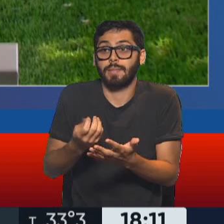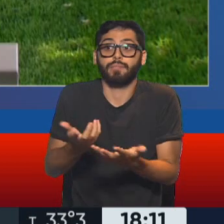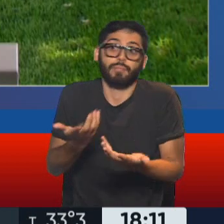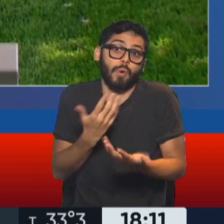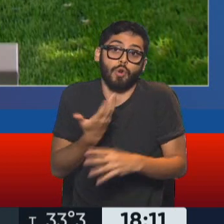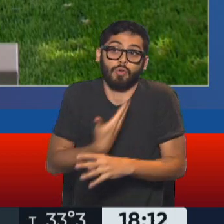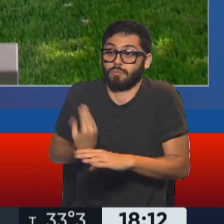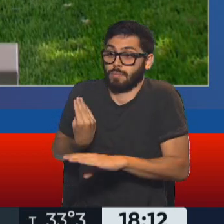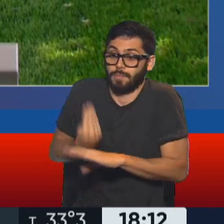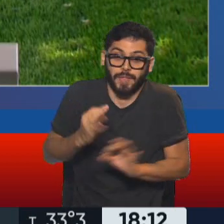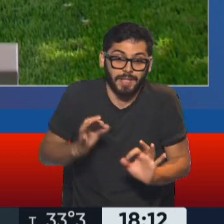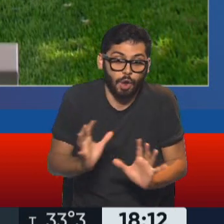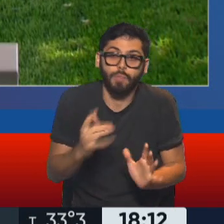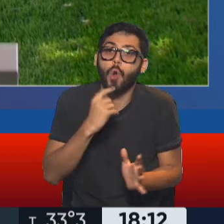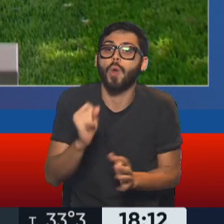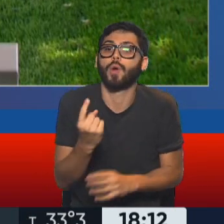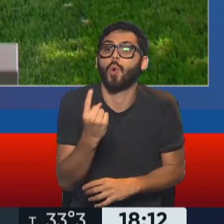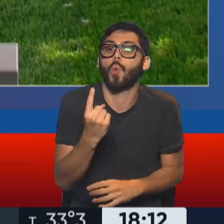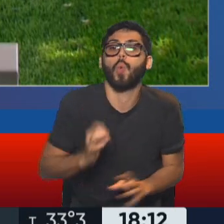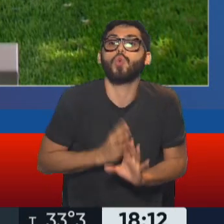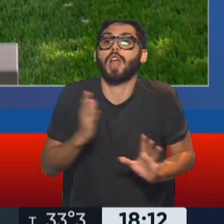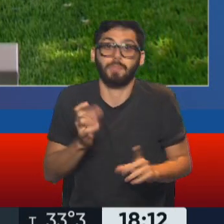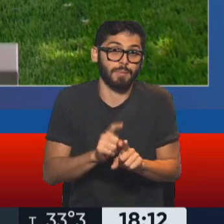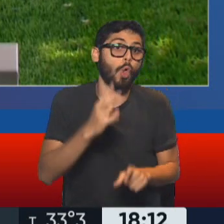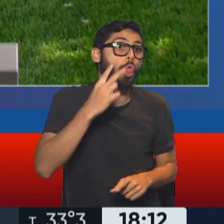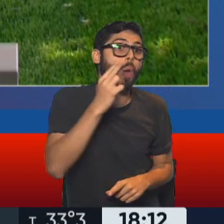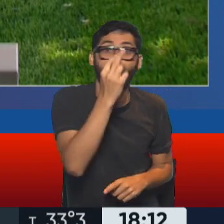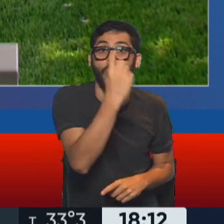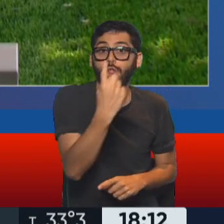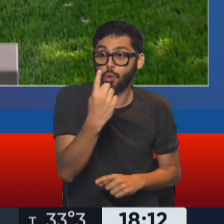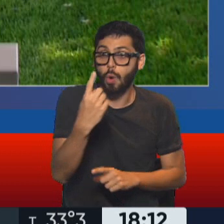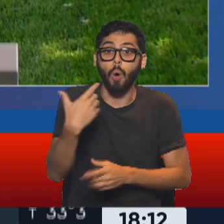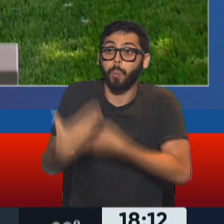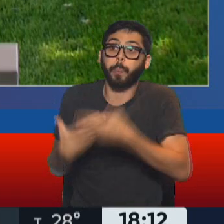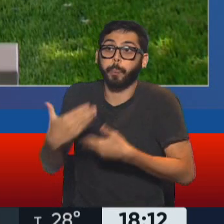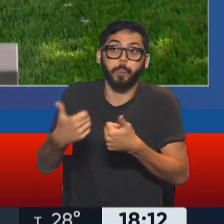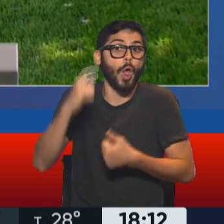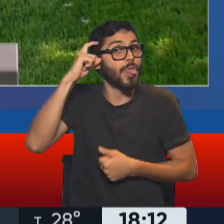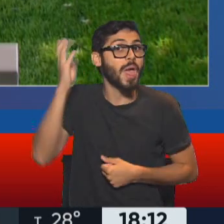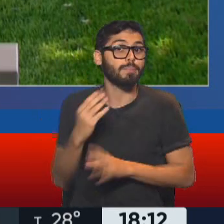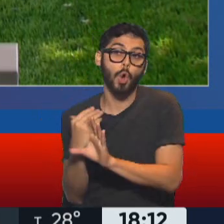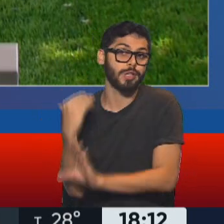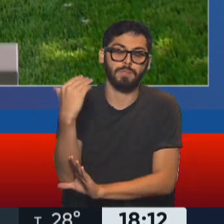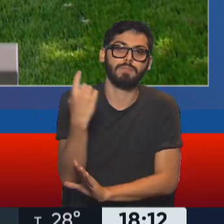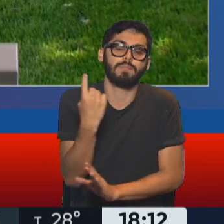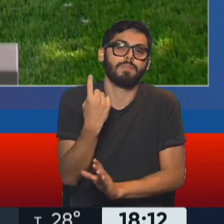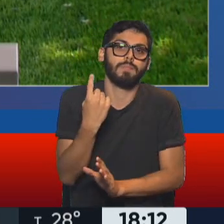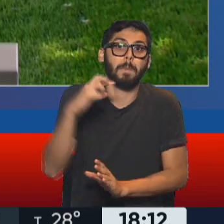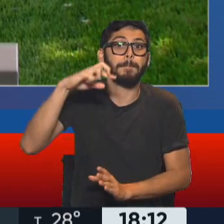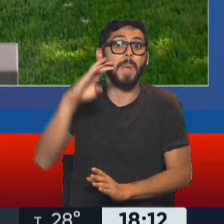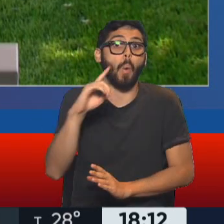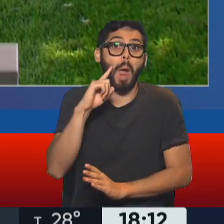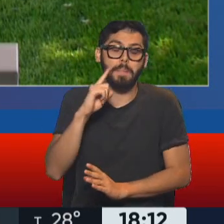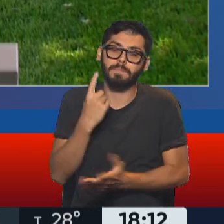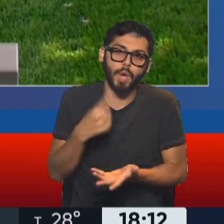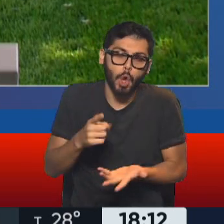que obviamente no se resuelven con un año como 2021, por más que se haya crecido al 10% el PBI.